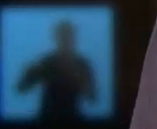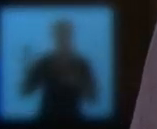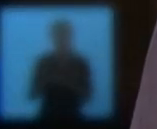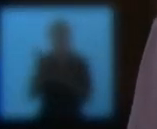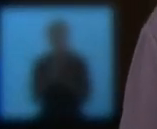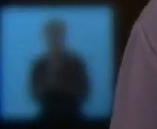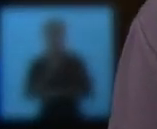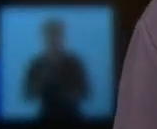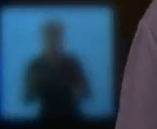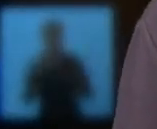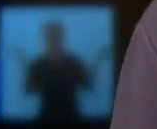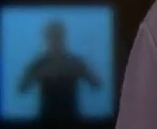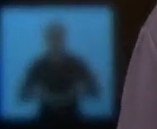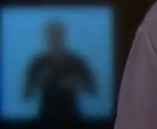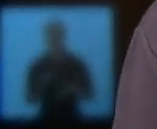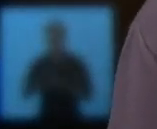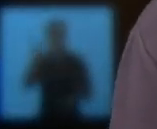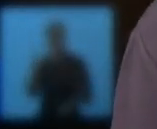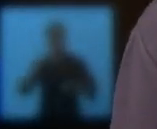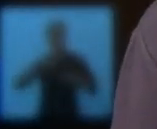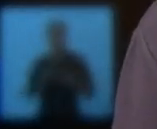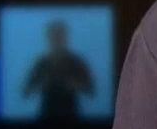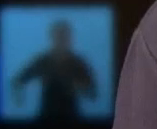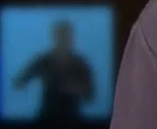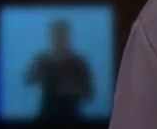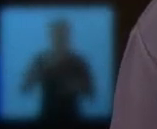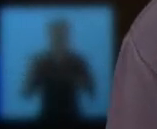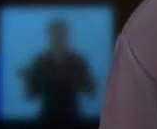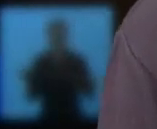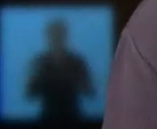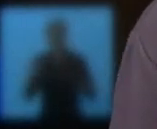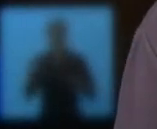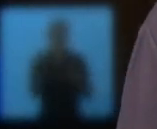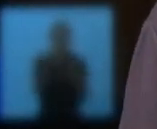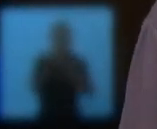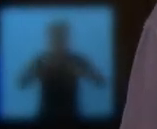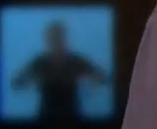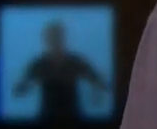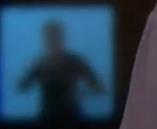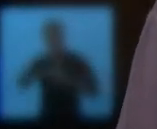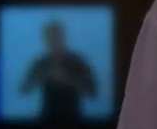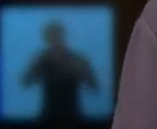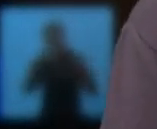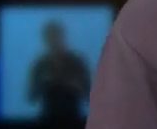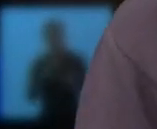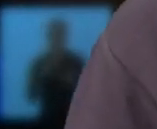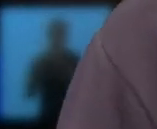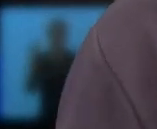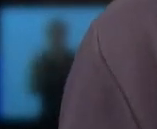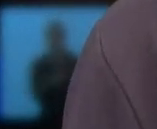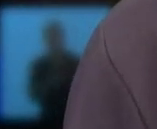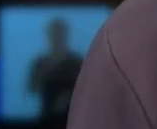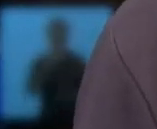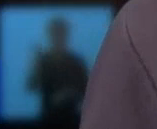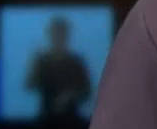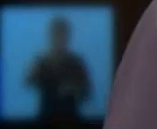diciendo, a ver, un técnico como Labaña podría diferenciarse si tuviera tiempo para explayarse en el cómo de la resolución de una serie